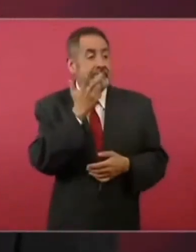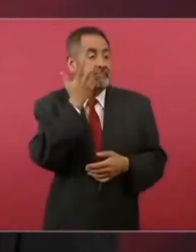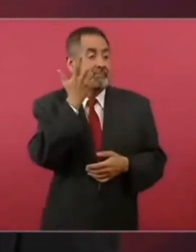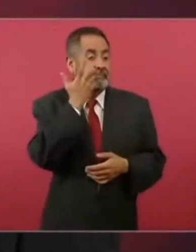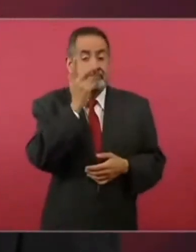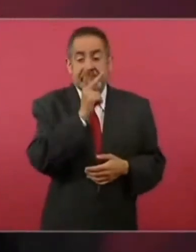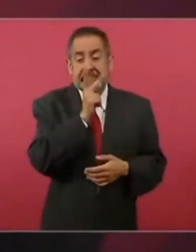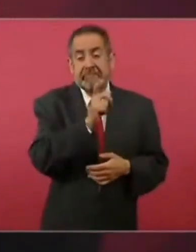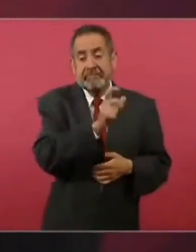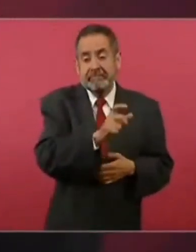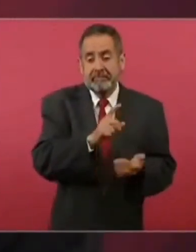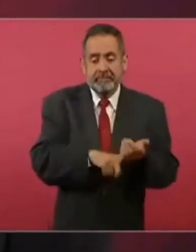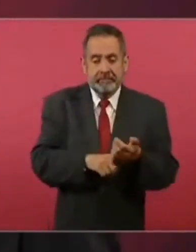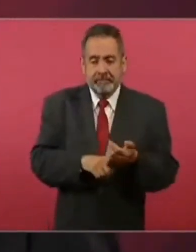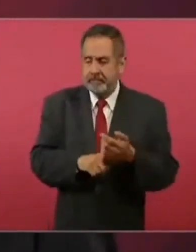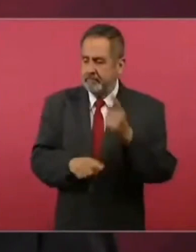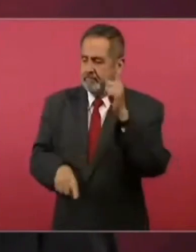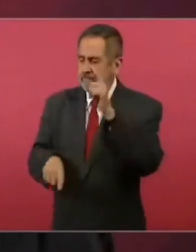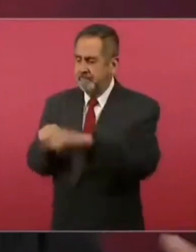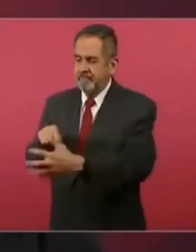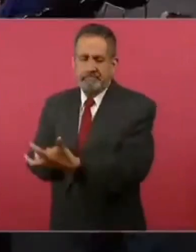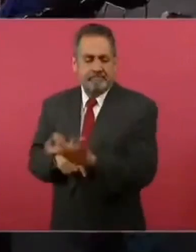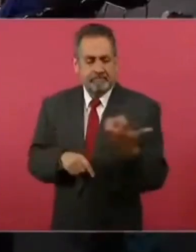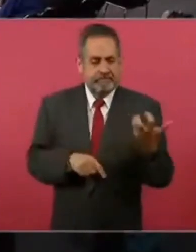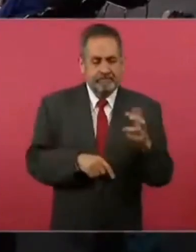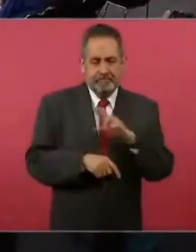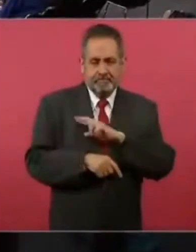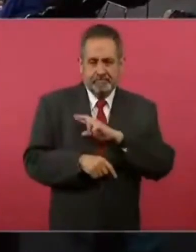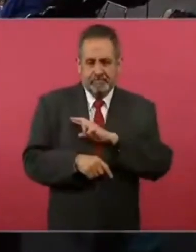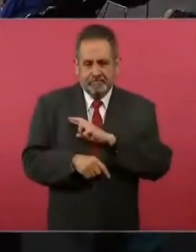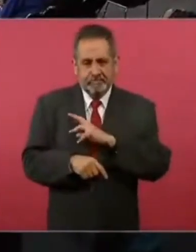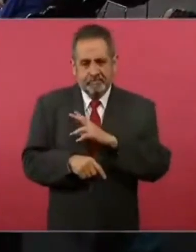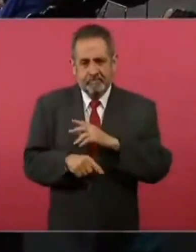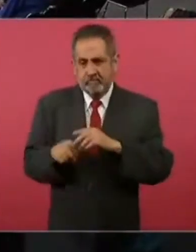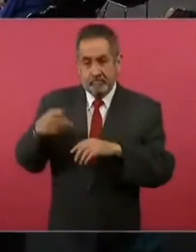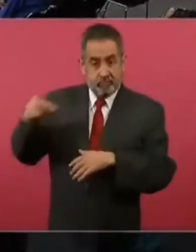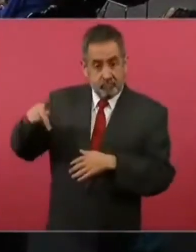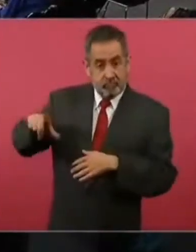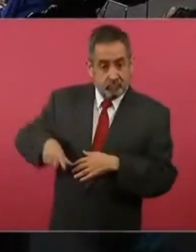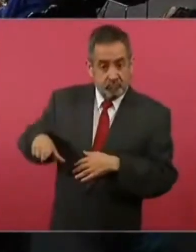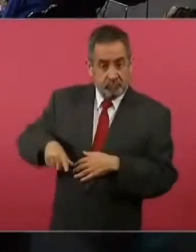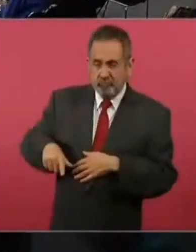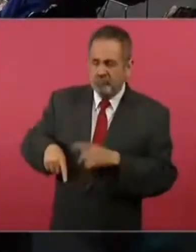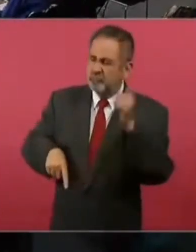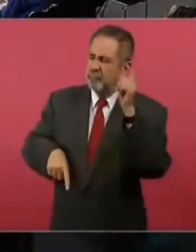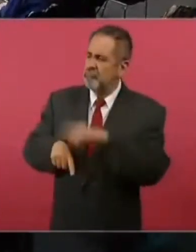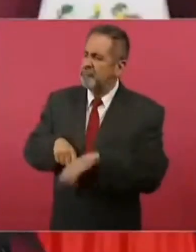eufemísticamente a las privatizaciones, que es convertir lo público en privado,